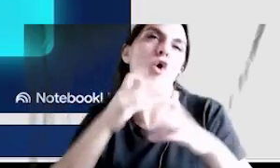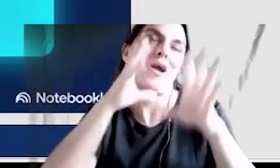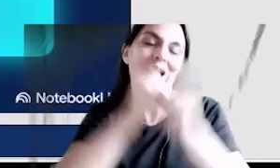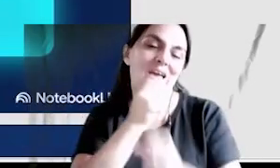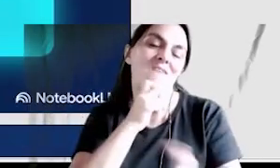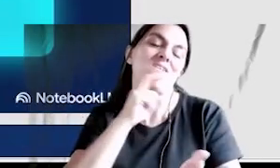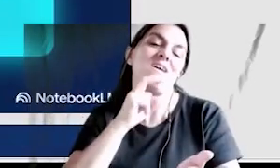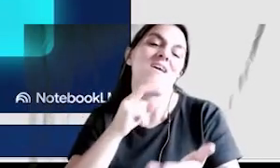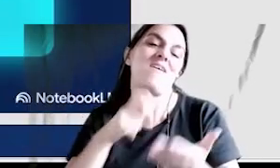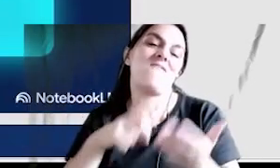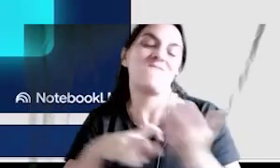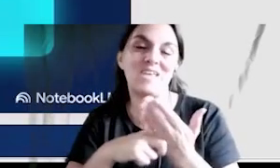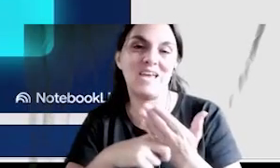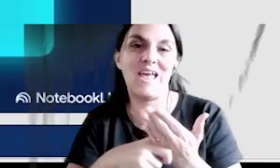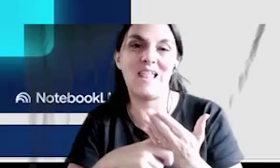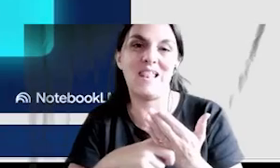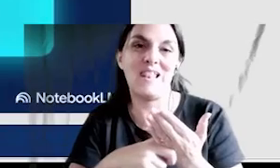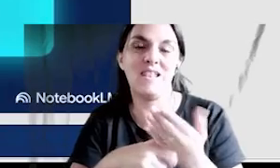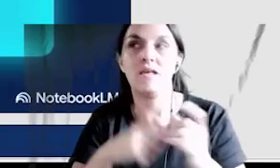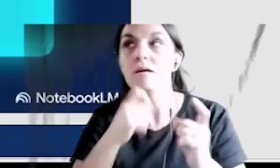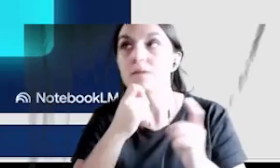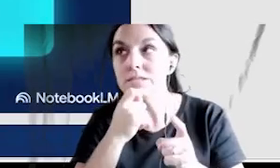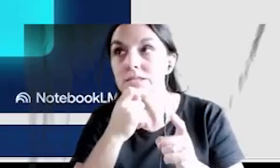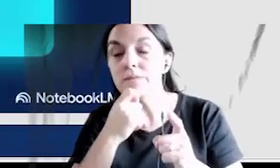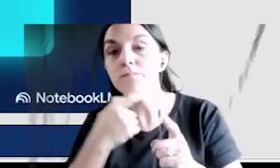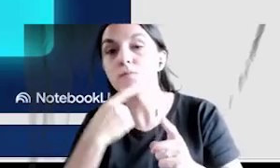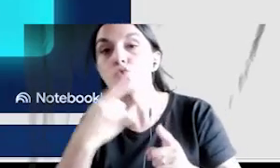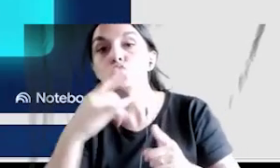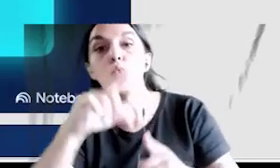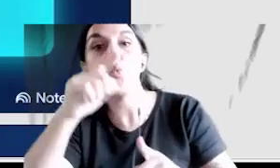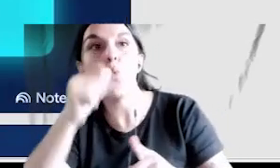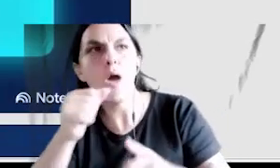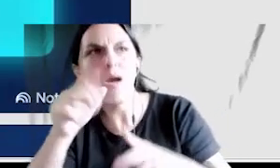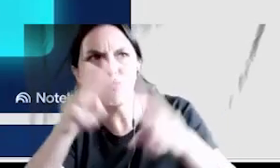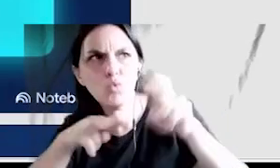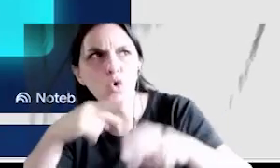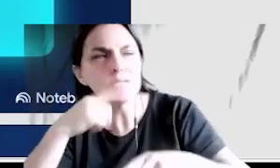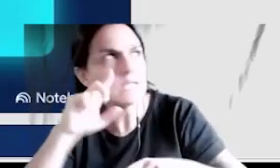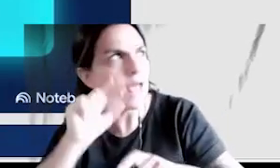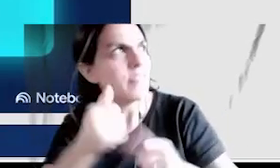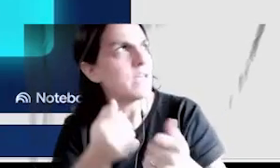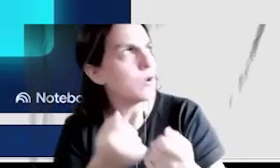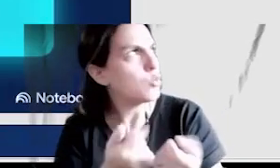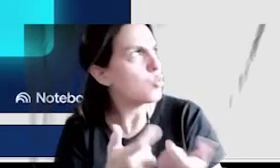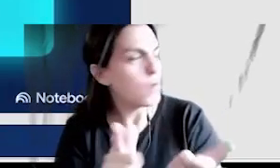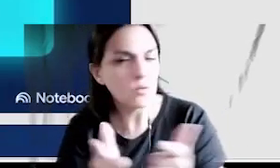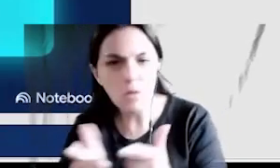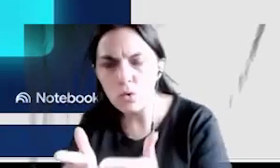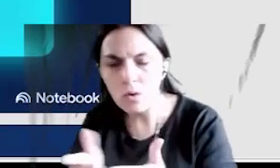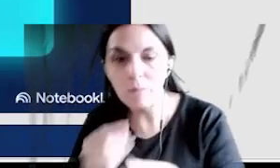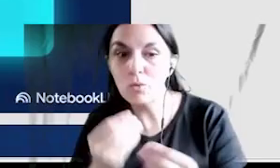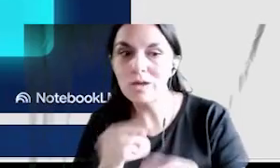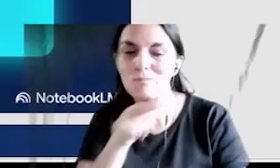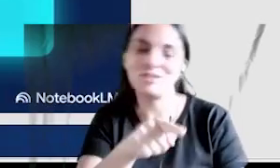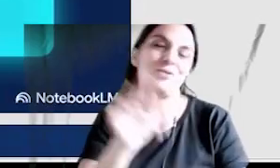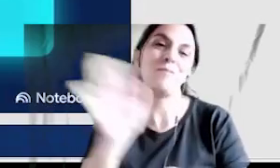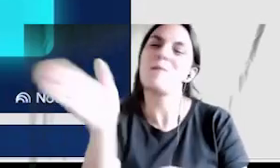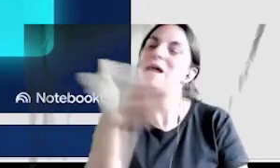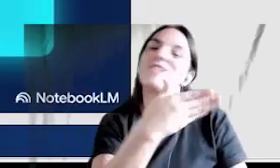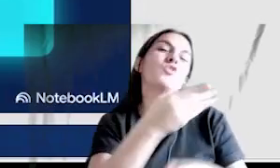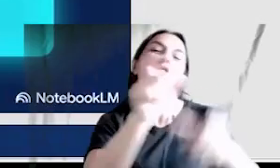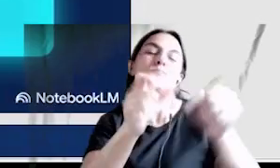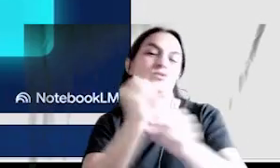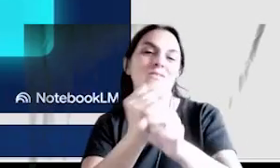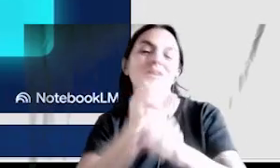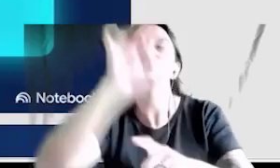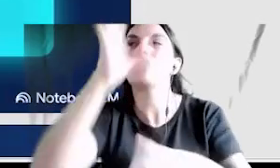buscar el CIRADIG dentro del SUA, del Sistema Único de Autenticación, no lo va a encontrar porque esto es un servicio para todos los empleados, no solamente para